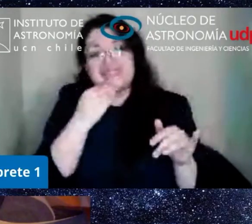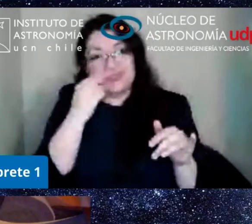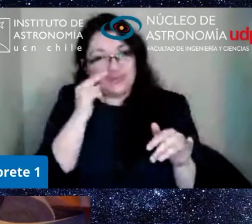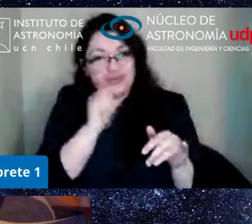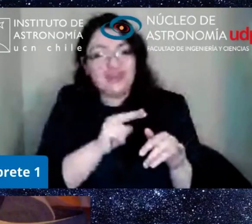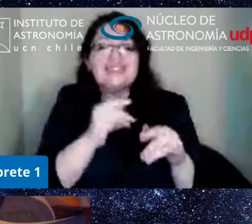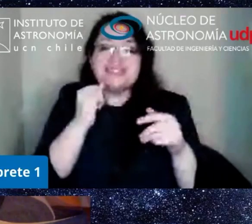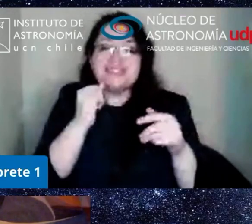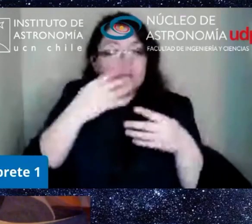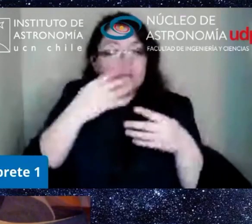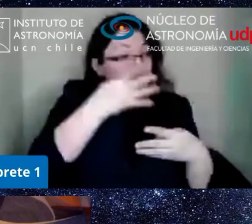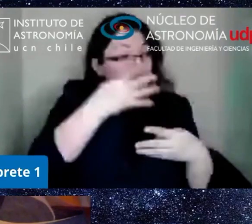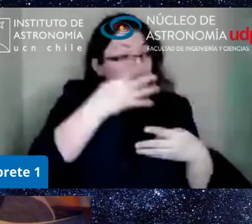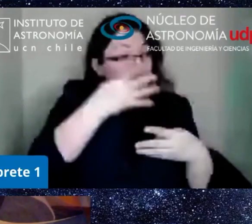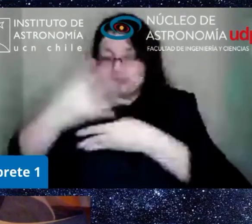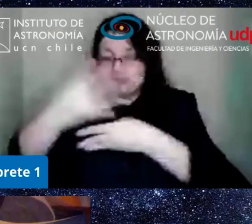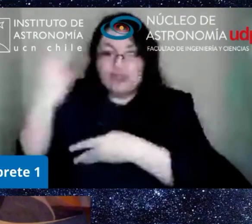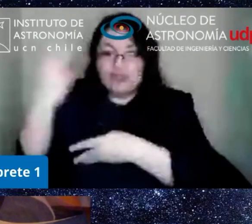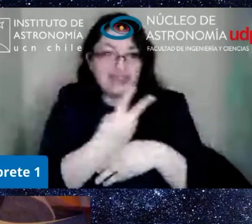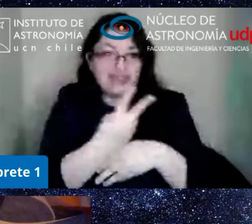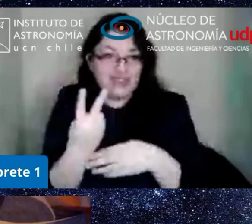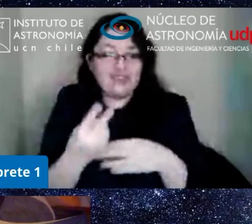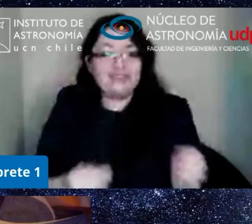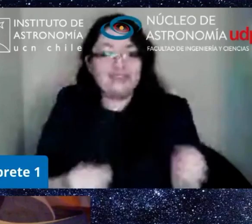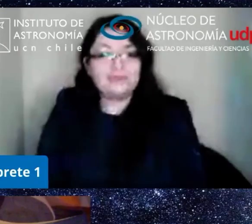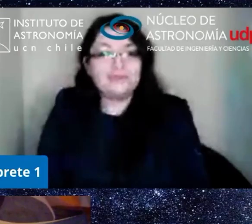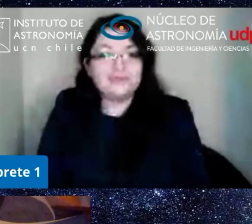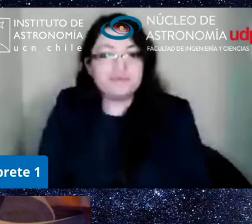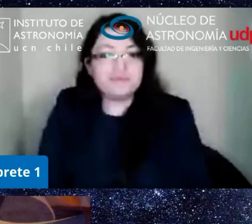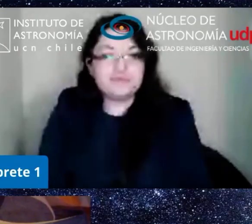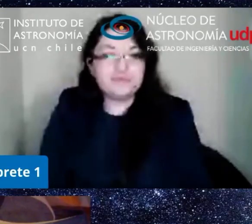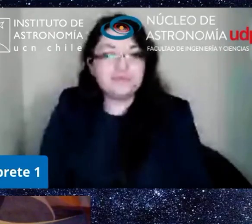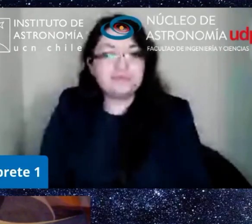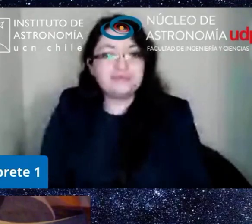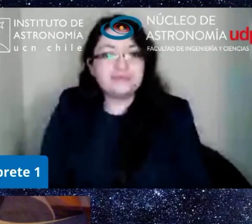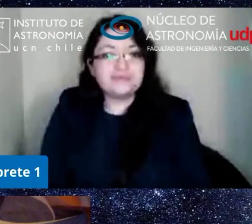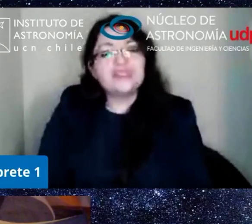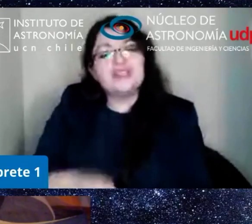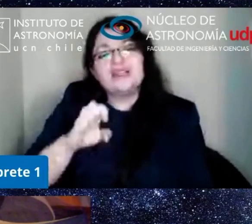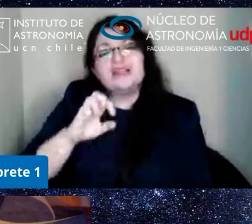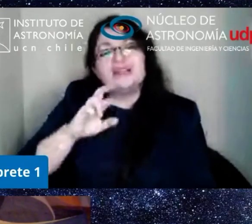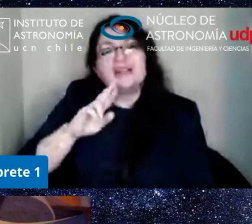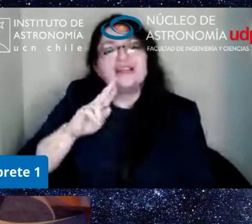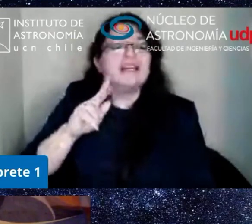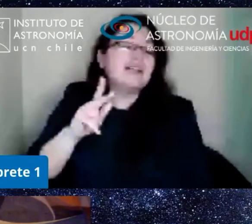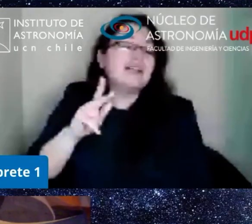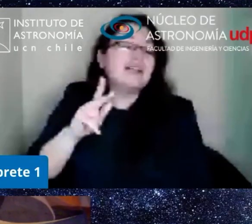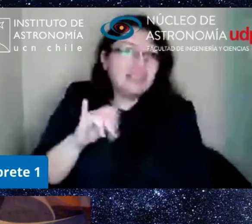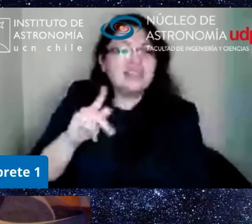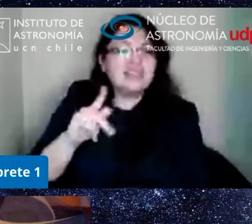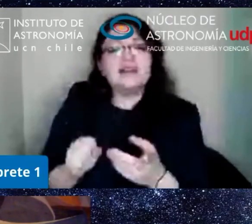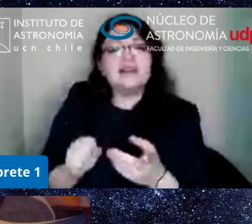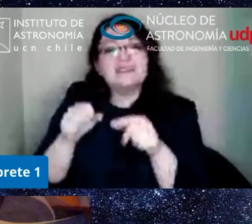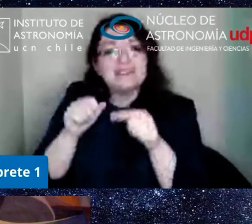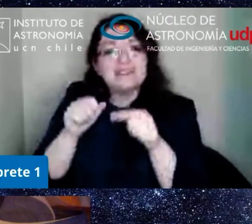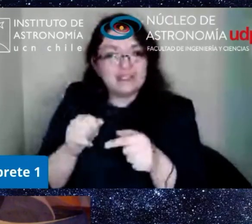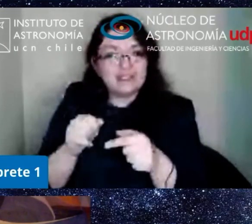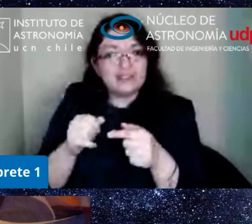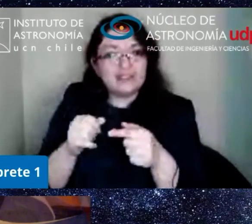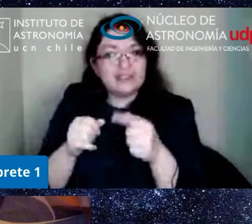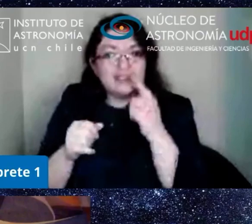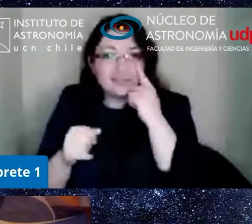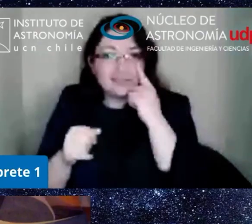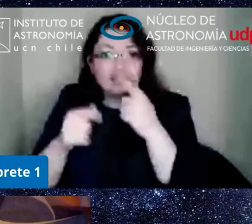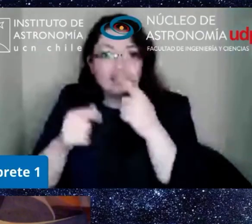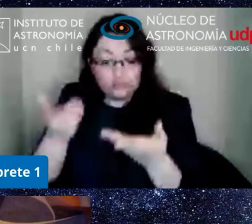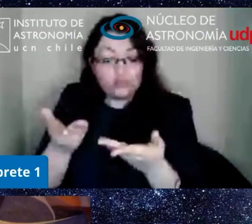transmisiones. La transmisión simultánea. Exactamente. Bueno, Erika, la transmisión es absolutamente tuya y al Muchas final